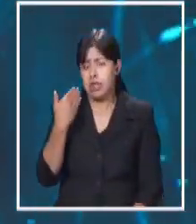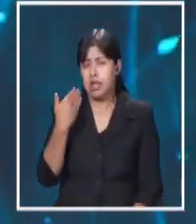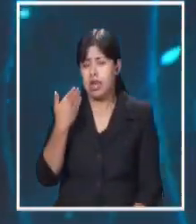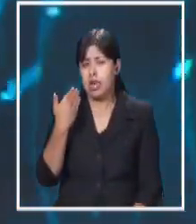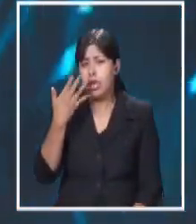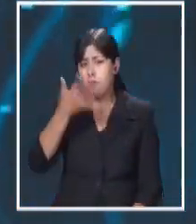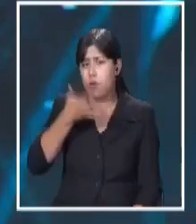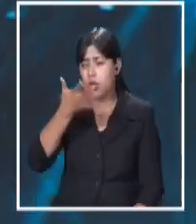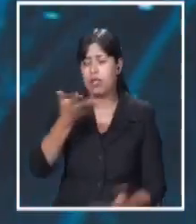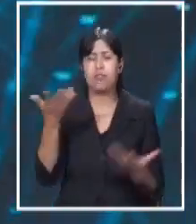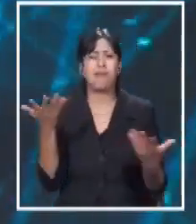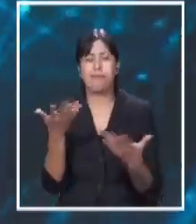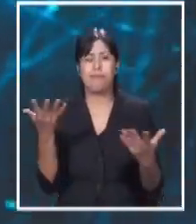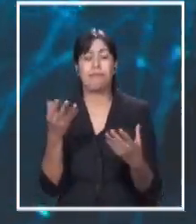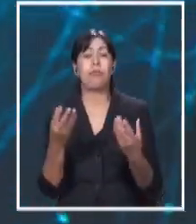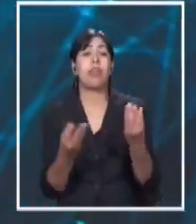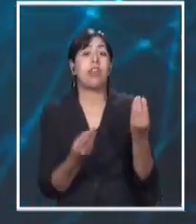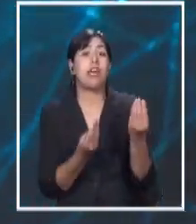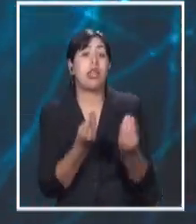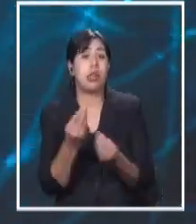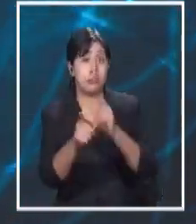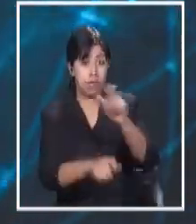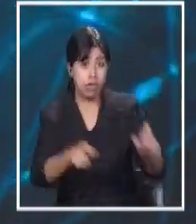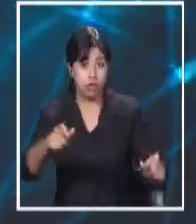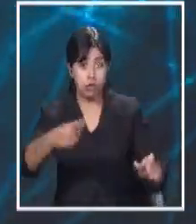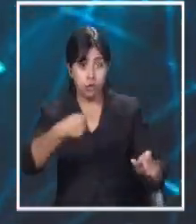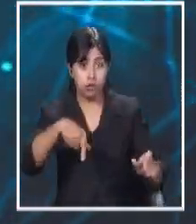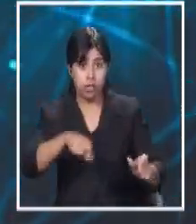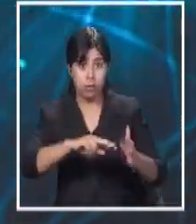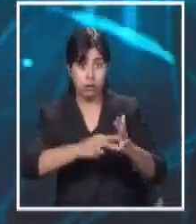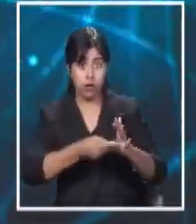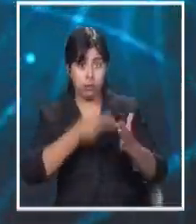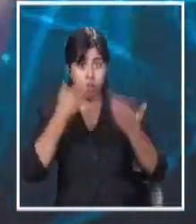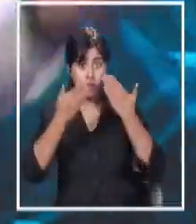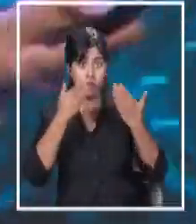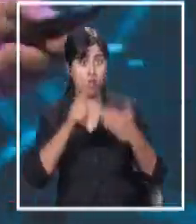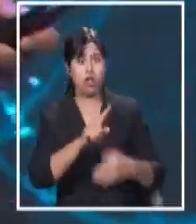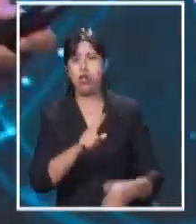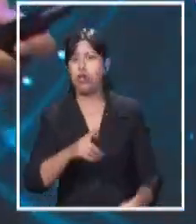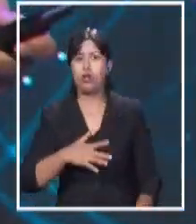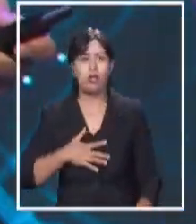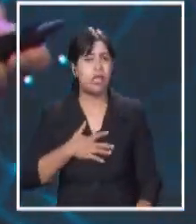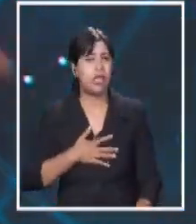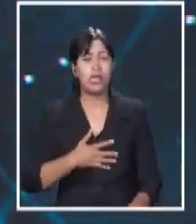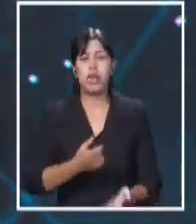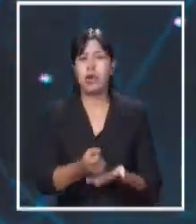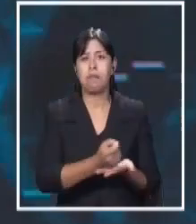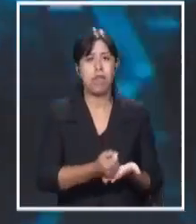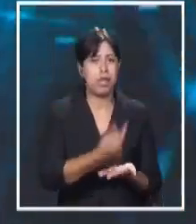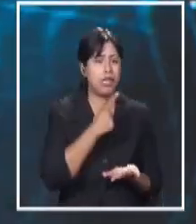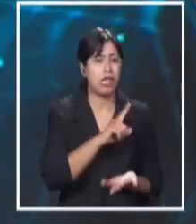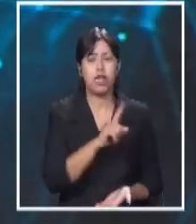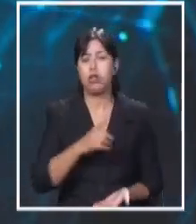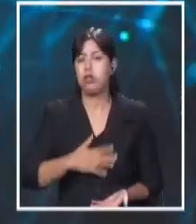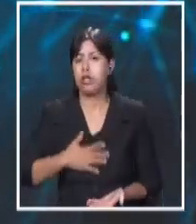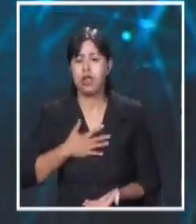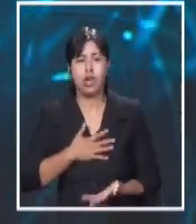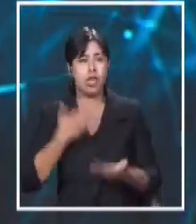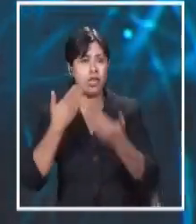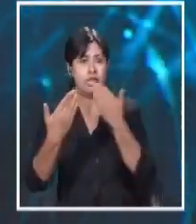problema es que las personas con dificultades de salud mental con las que nosotros nos encontramos no quieren ni antidepresivos ni